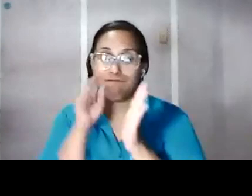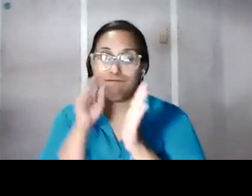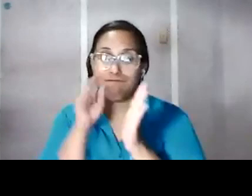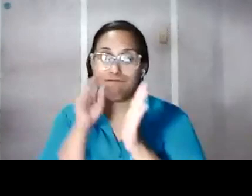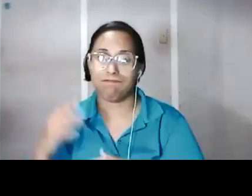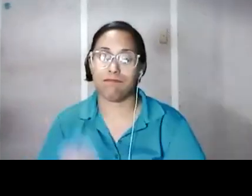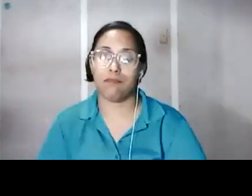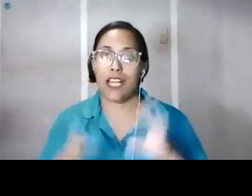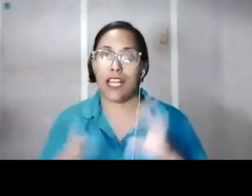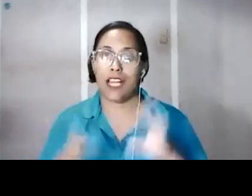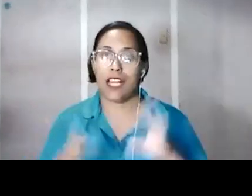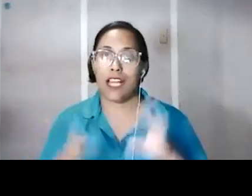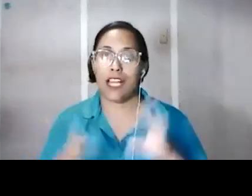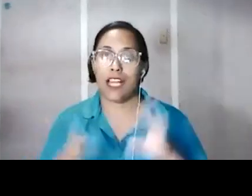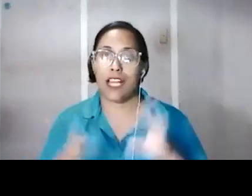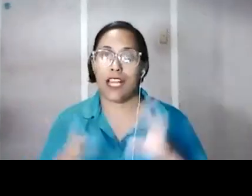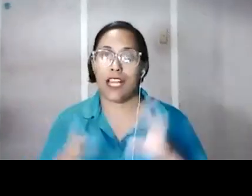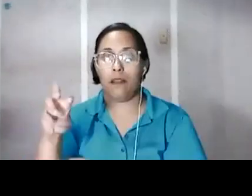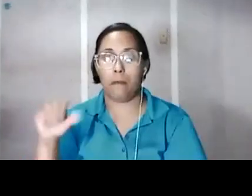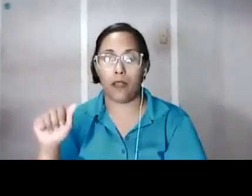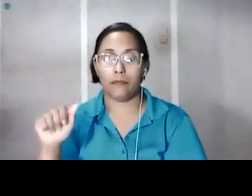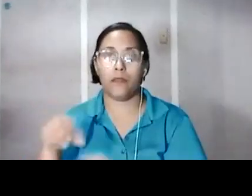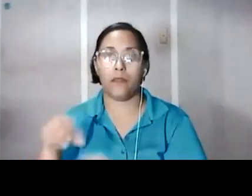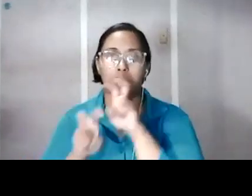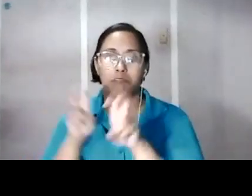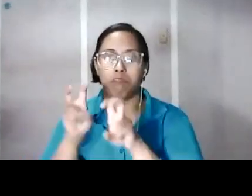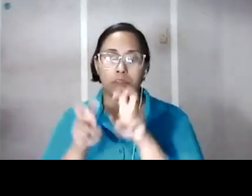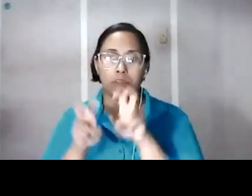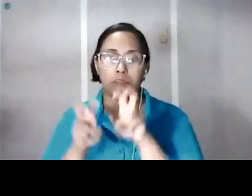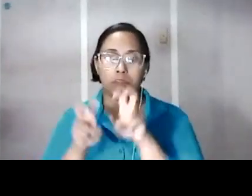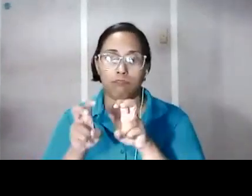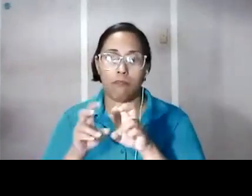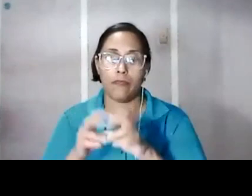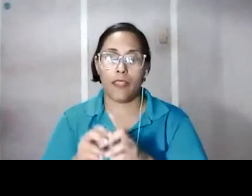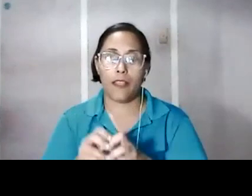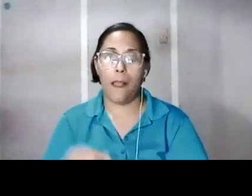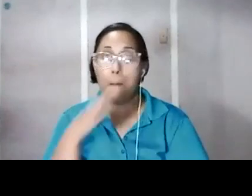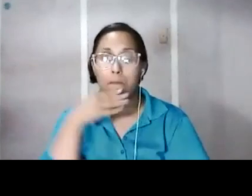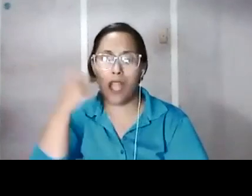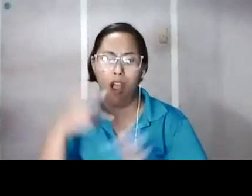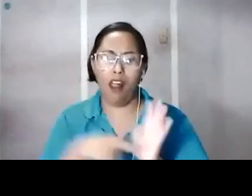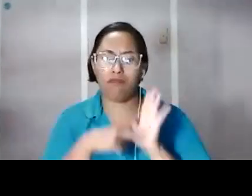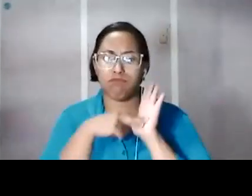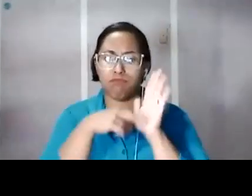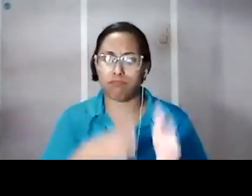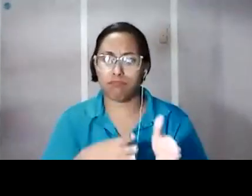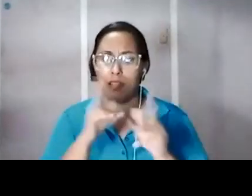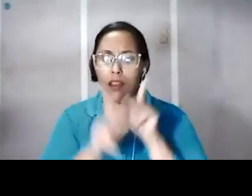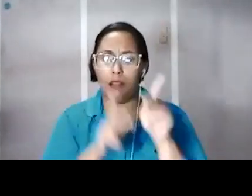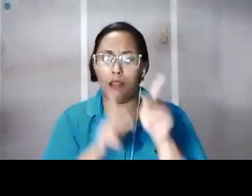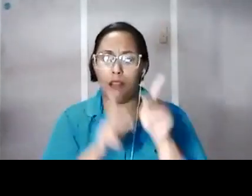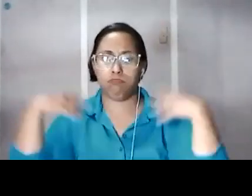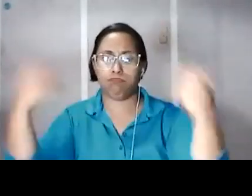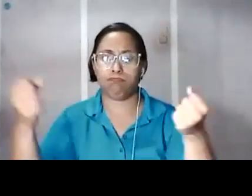Comenta Vilma Pizarro, aunque el carnaval en su máxima expresión era la representación de las personas de poder, a los